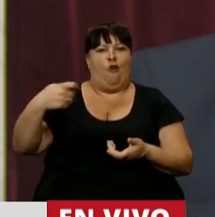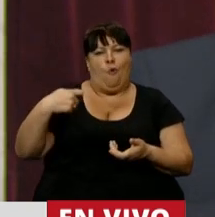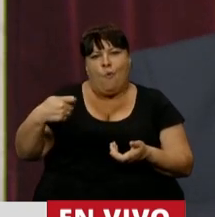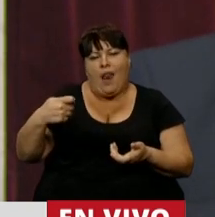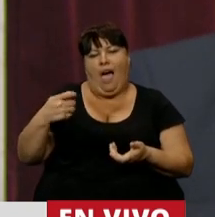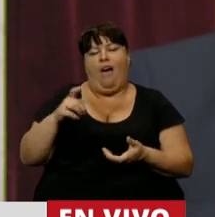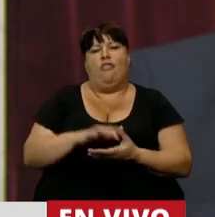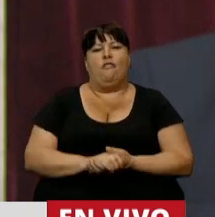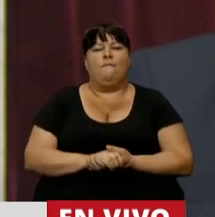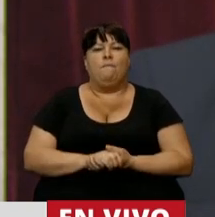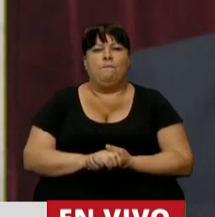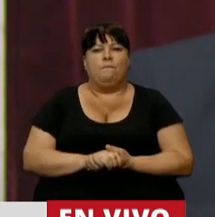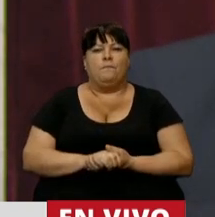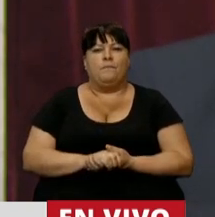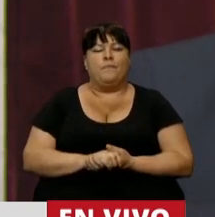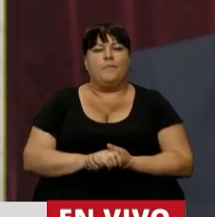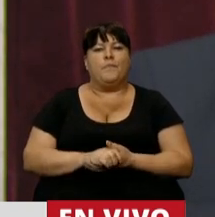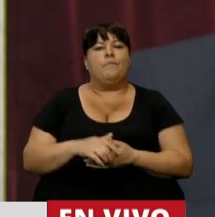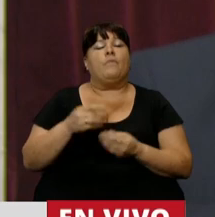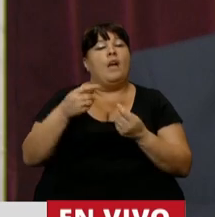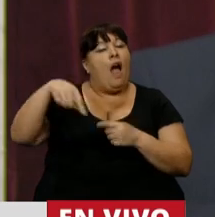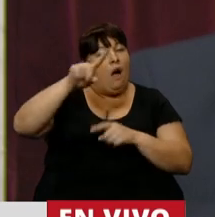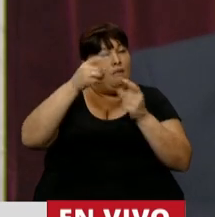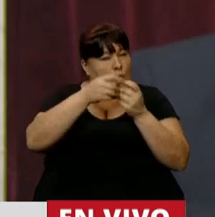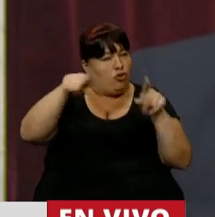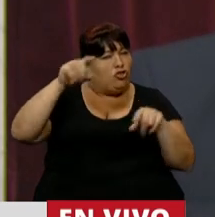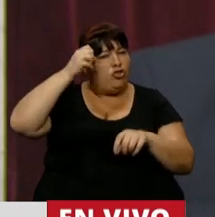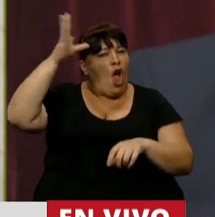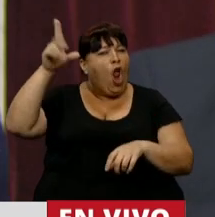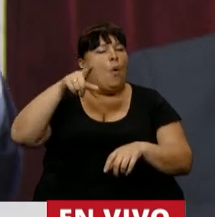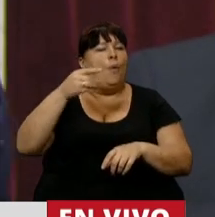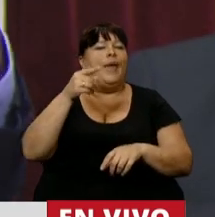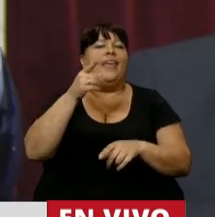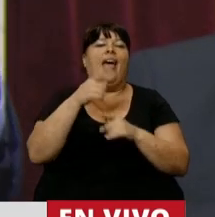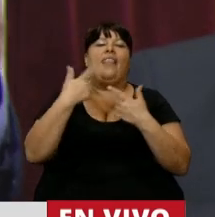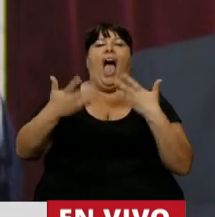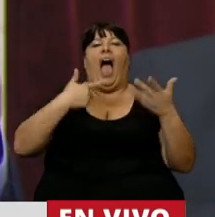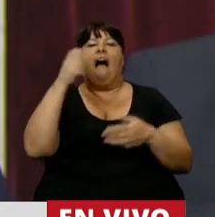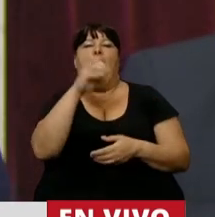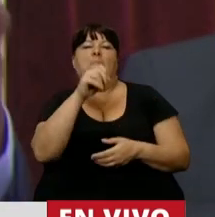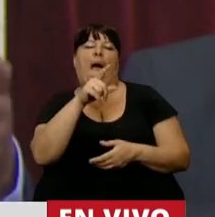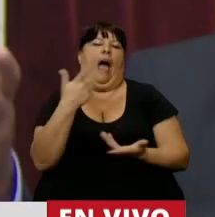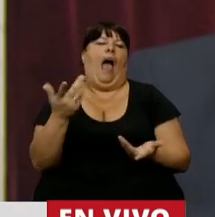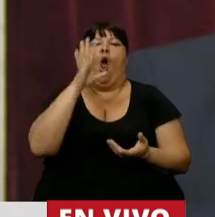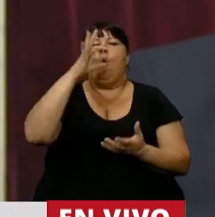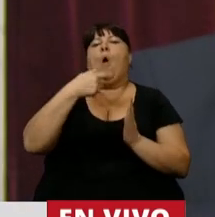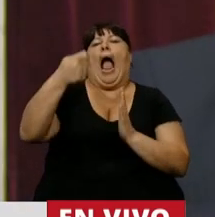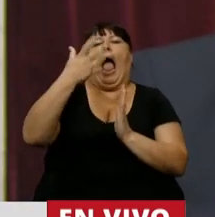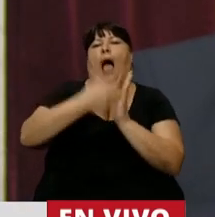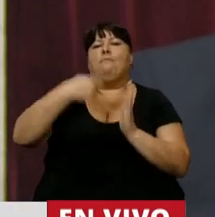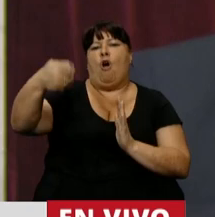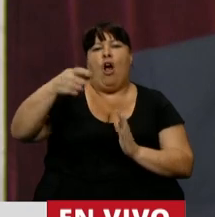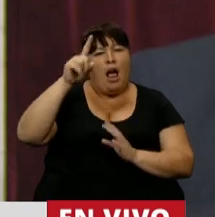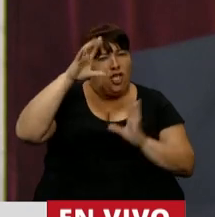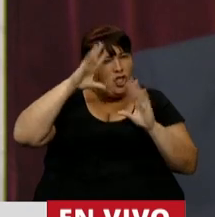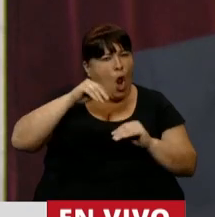un beneficio previsional y que muchos se olvidan, porque tienen esta cuestión peyorativa de decir nunca aportar y demás, muchos se olvidan